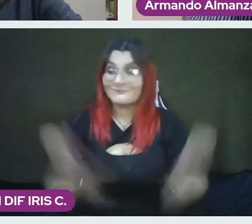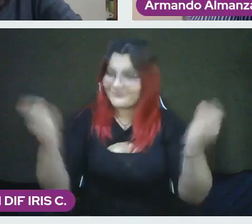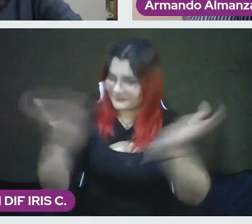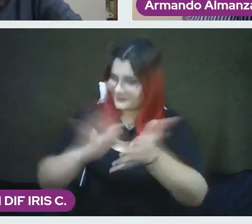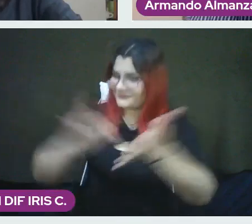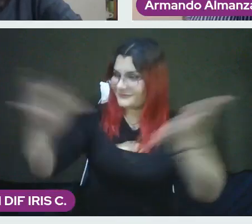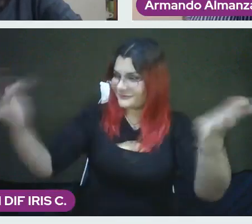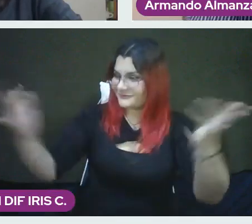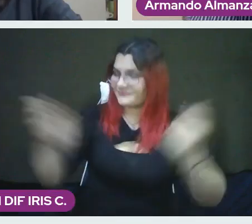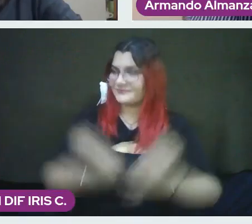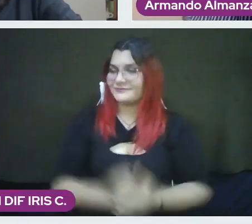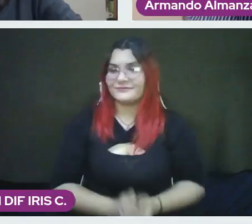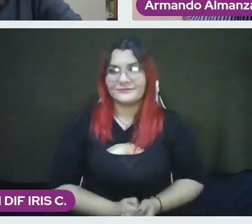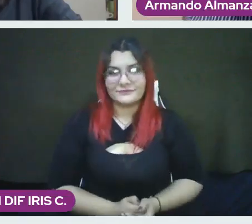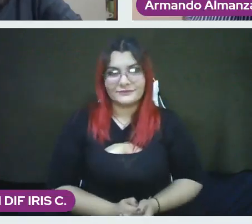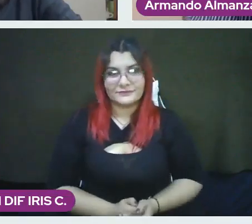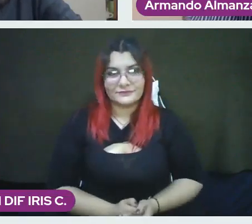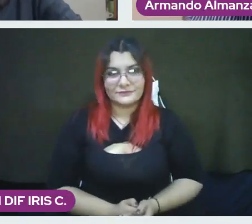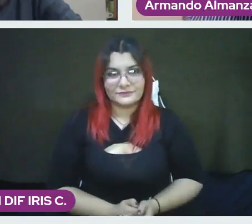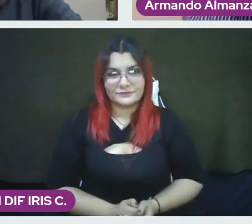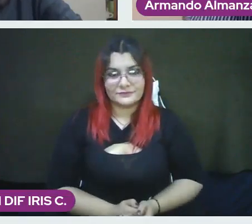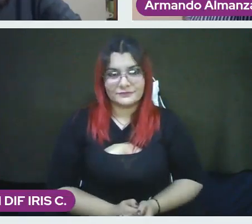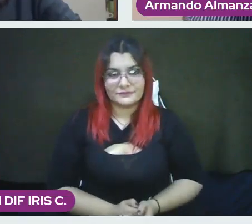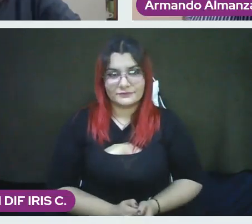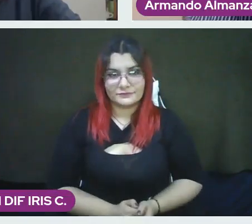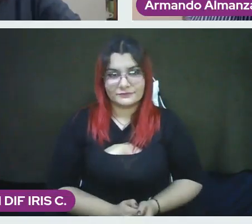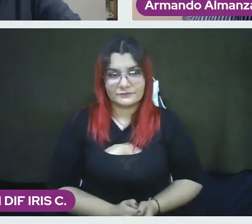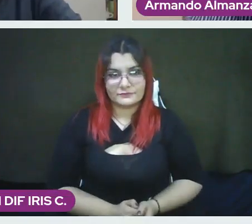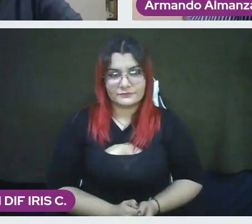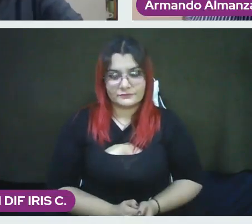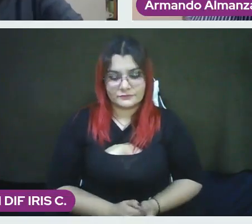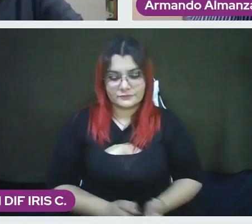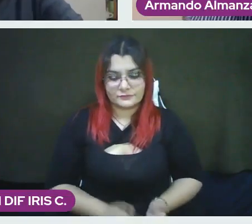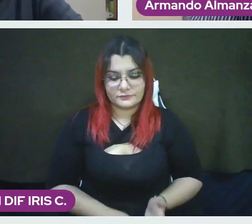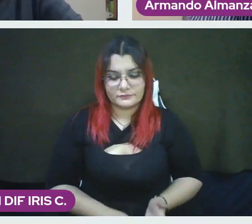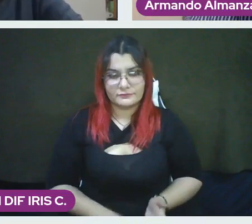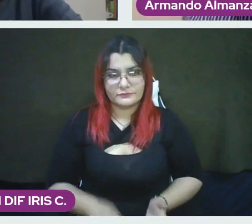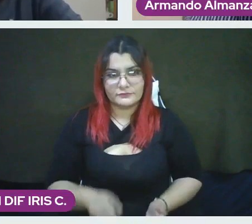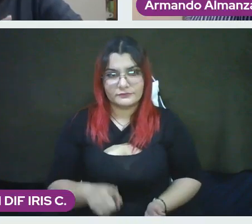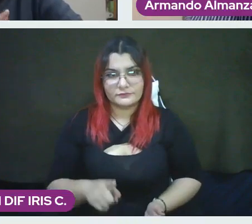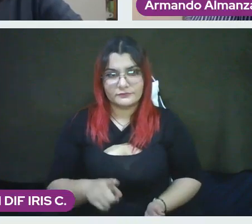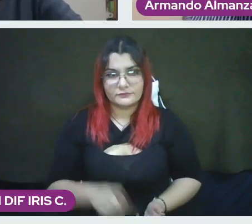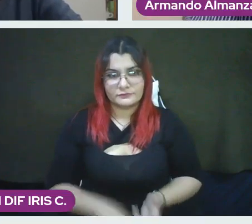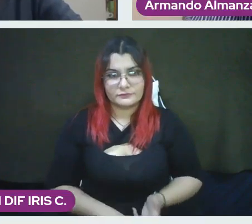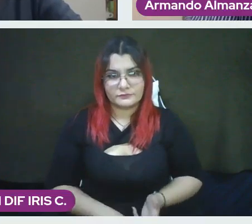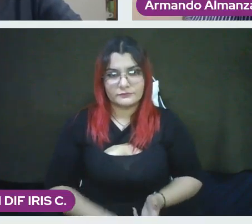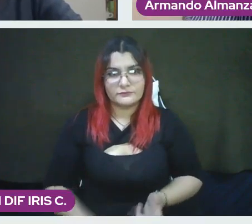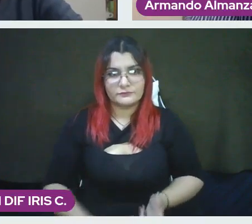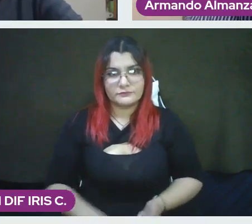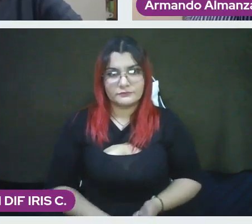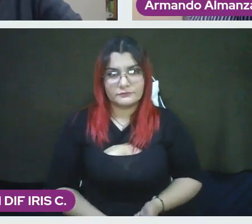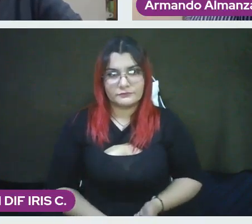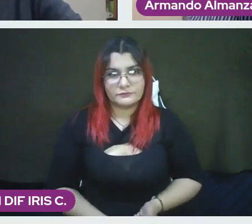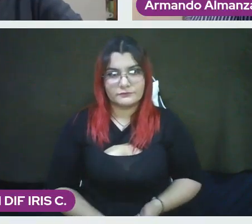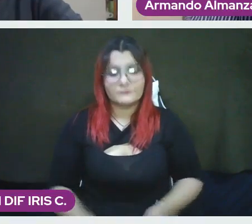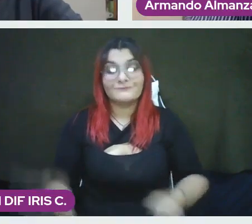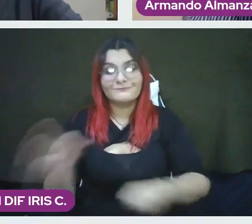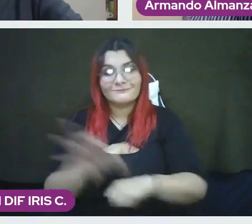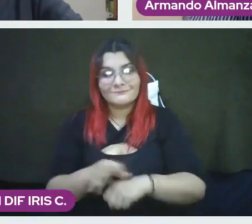agradecimientos y algunos avisos, pero no sin antes una reflexión final, doctor, antes de que yo termine con